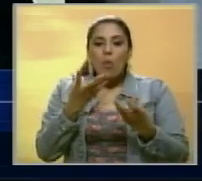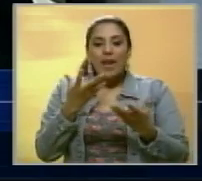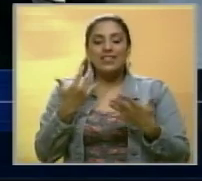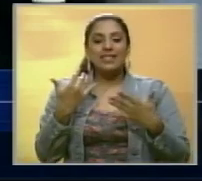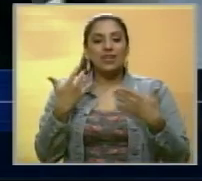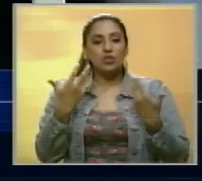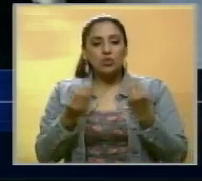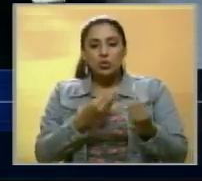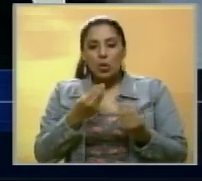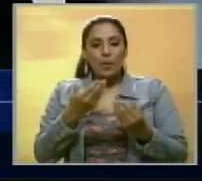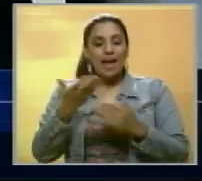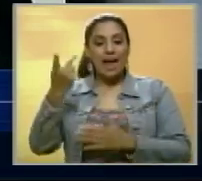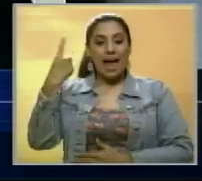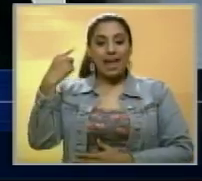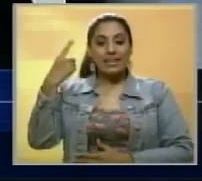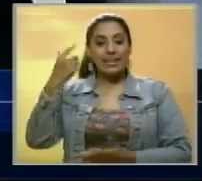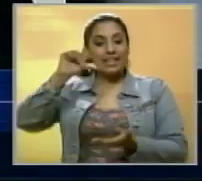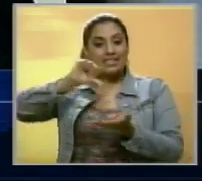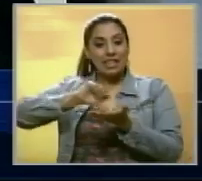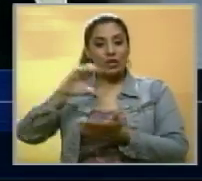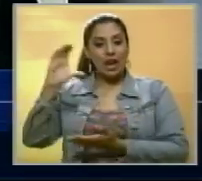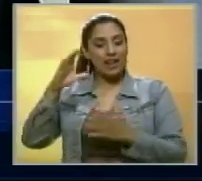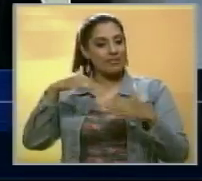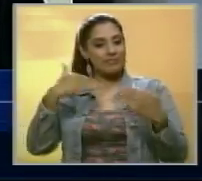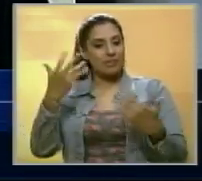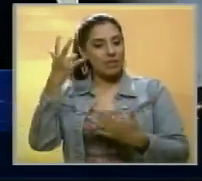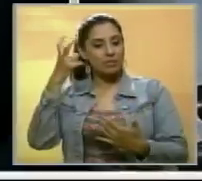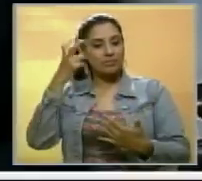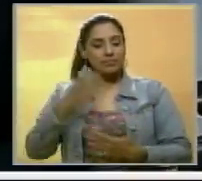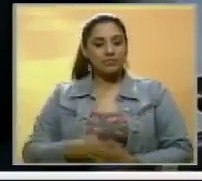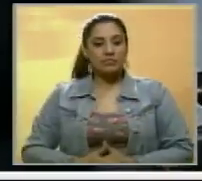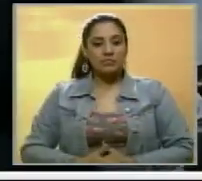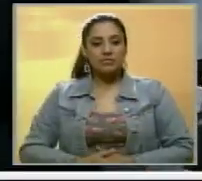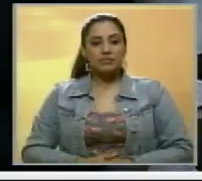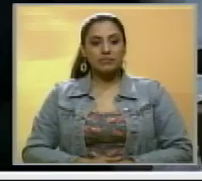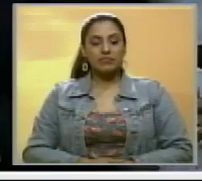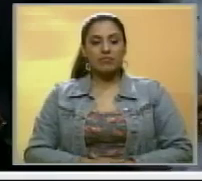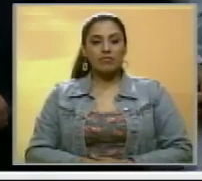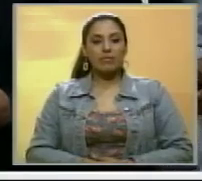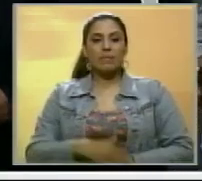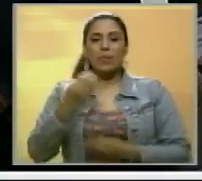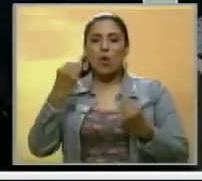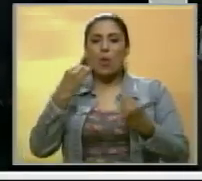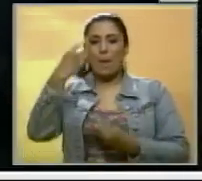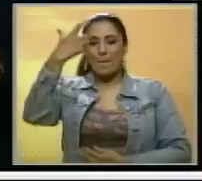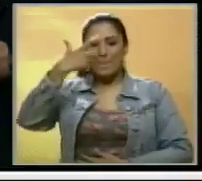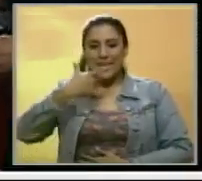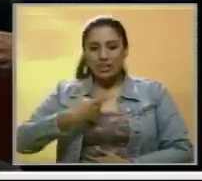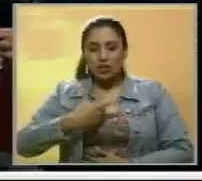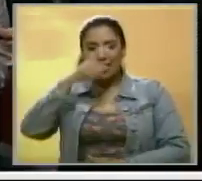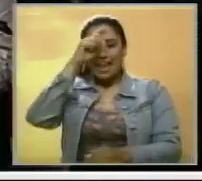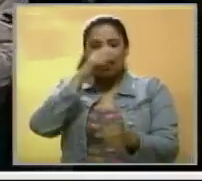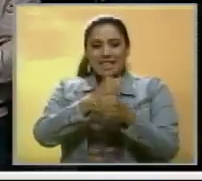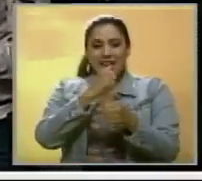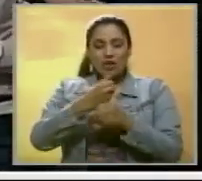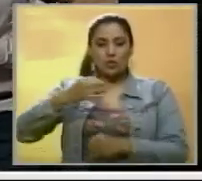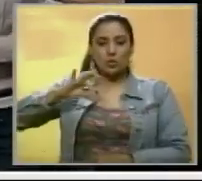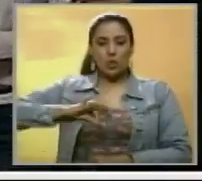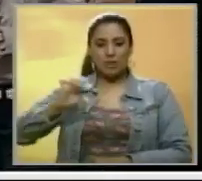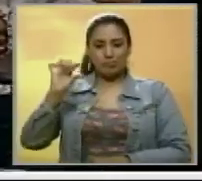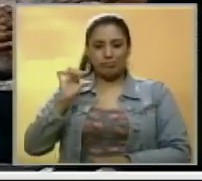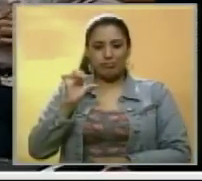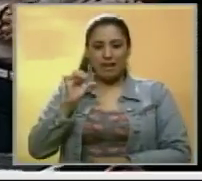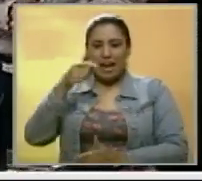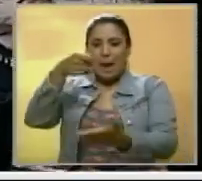hechos ocurridos ayer en el centro de Caracas. Vamos a escuchar. ¿Cómo hace un trabajador venezolano para mantener a